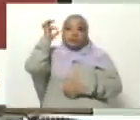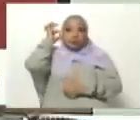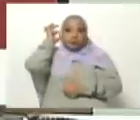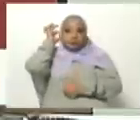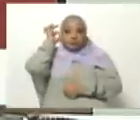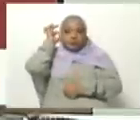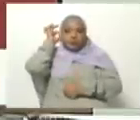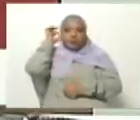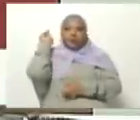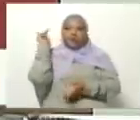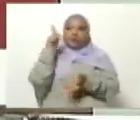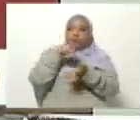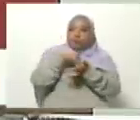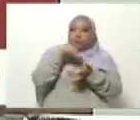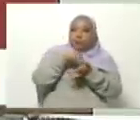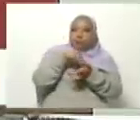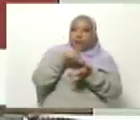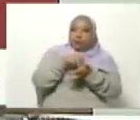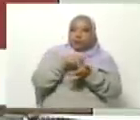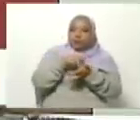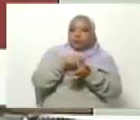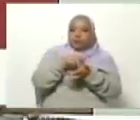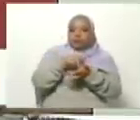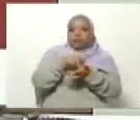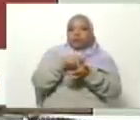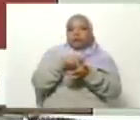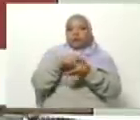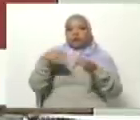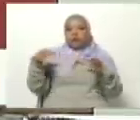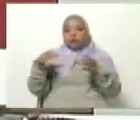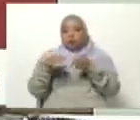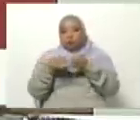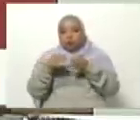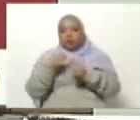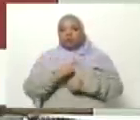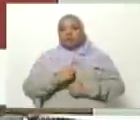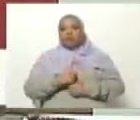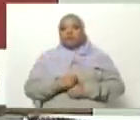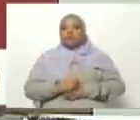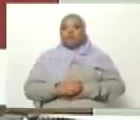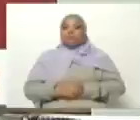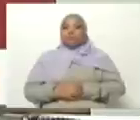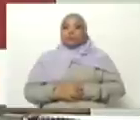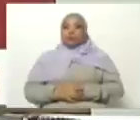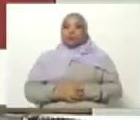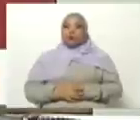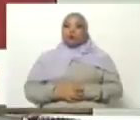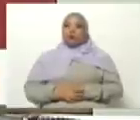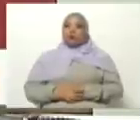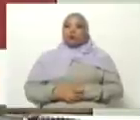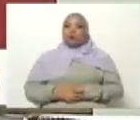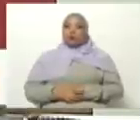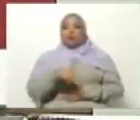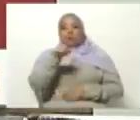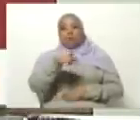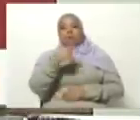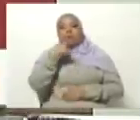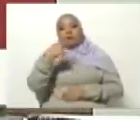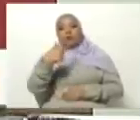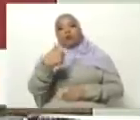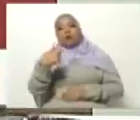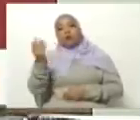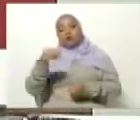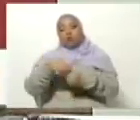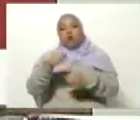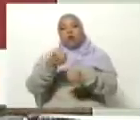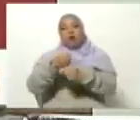que estuvieron allí, a sus entrenadores y las federaciones que también hacen parte de su